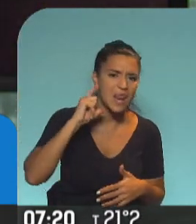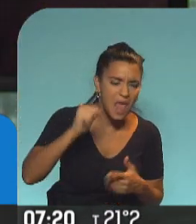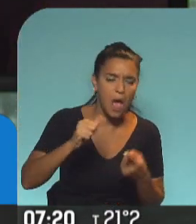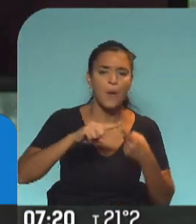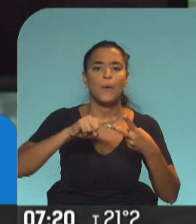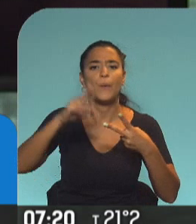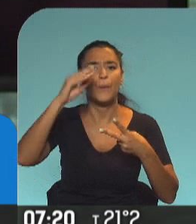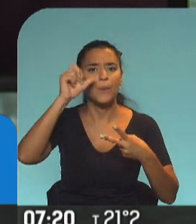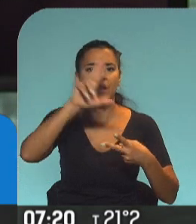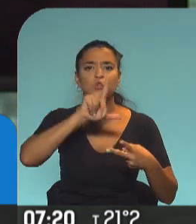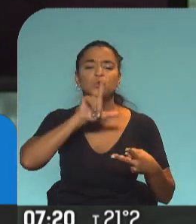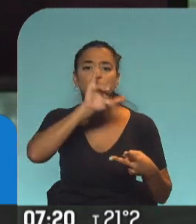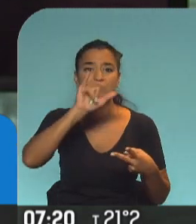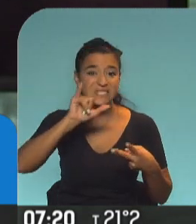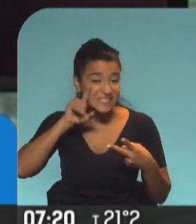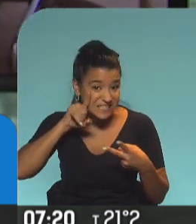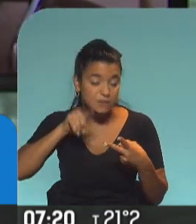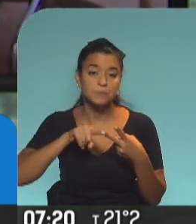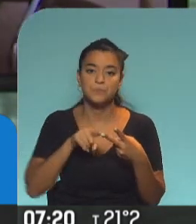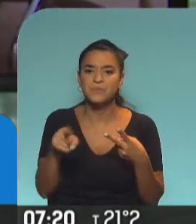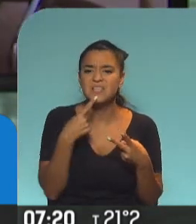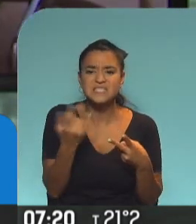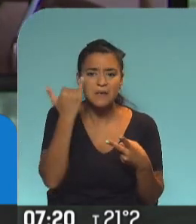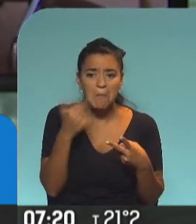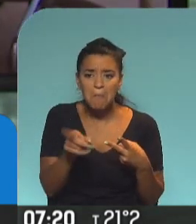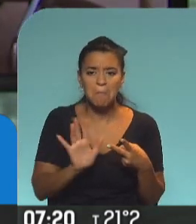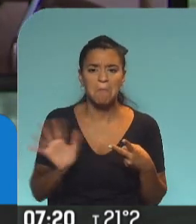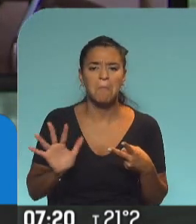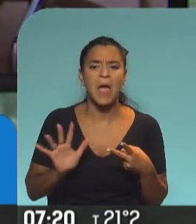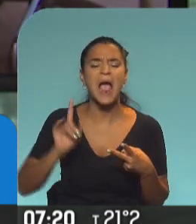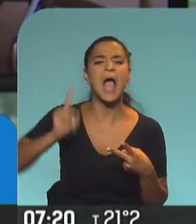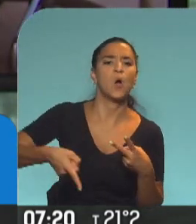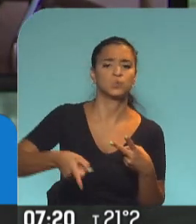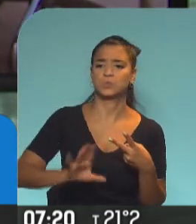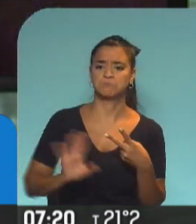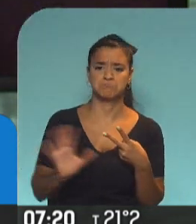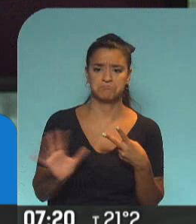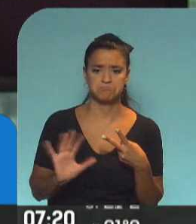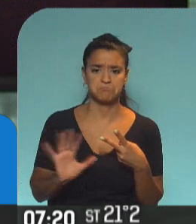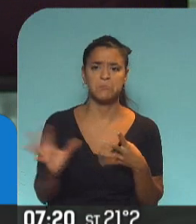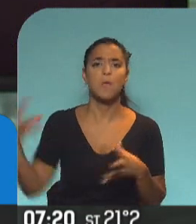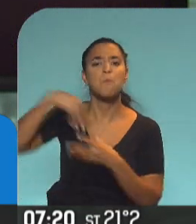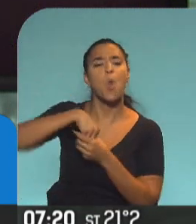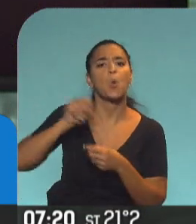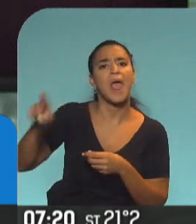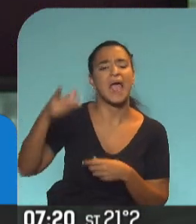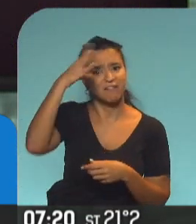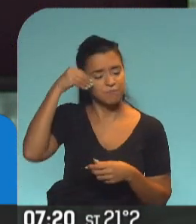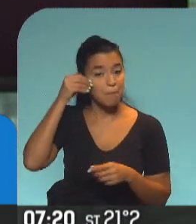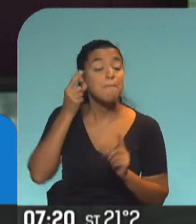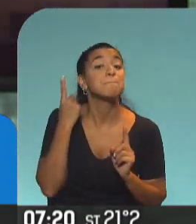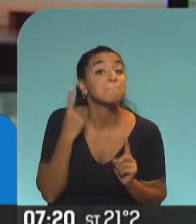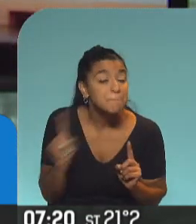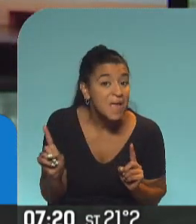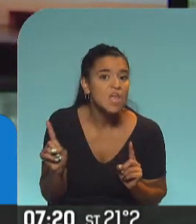lo que explicábamos era que Bruglia y Bertuzzi ya prácticamente no tenían ninguna causa que involucrara a Cristina Fernández de Kirchner, pero sí les